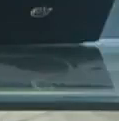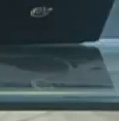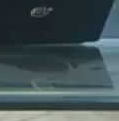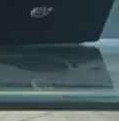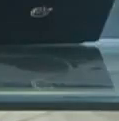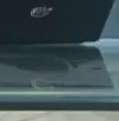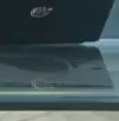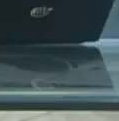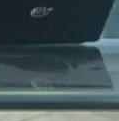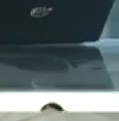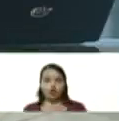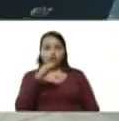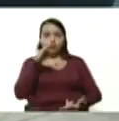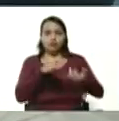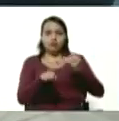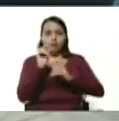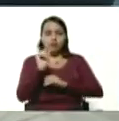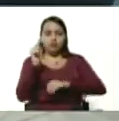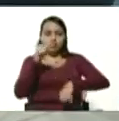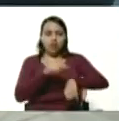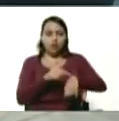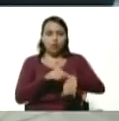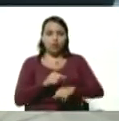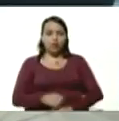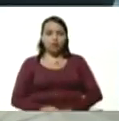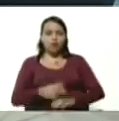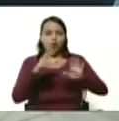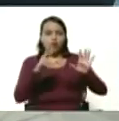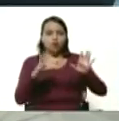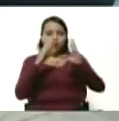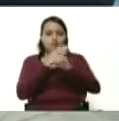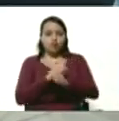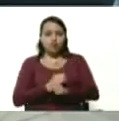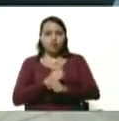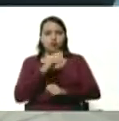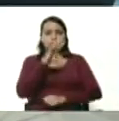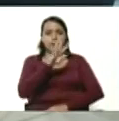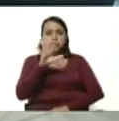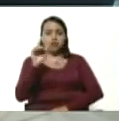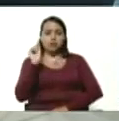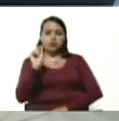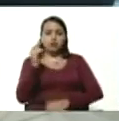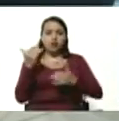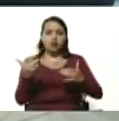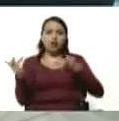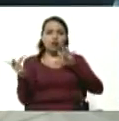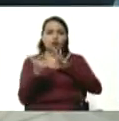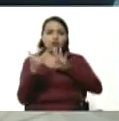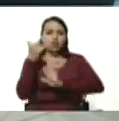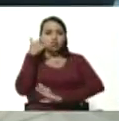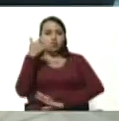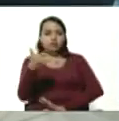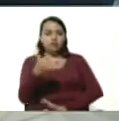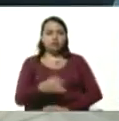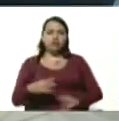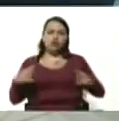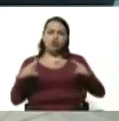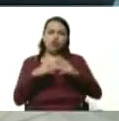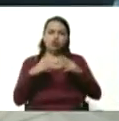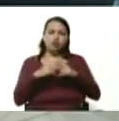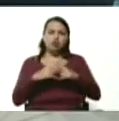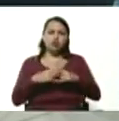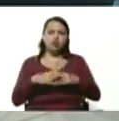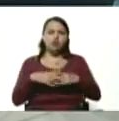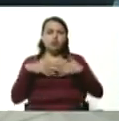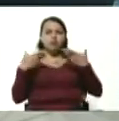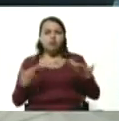Información de último minuto, a esta hora exactamente 8 de la noche, 45 minutos, o vamos a establecer un contacto telefónico para conocer lo que han sido los